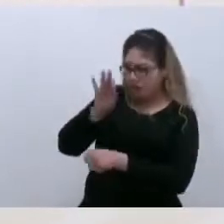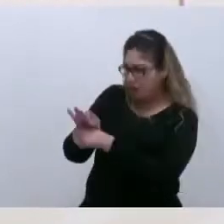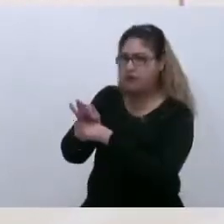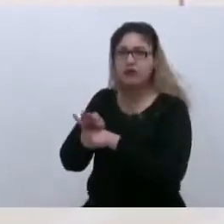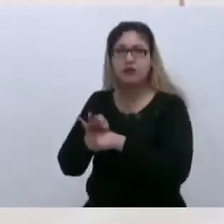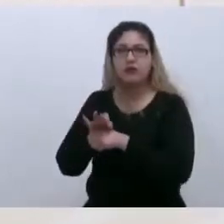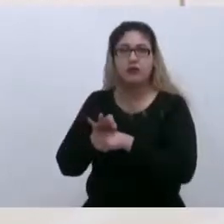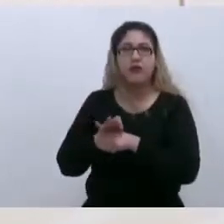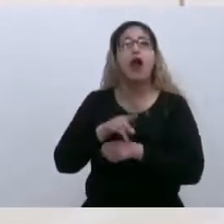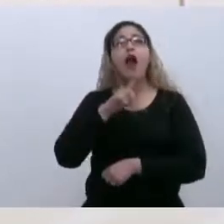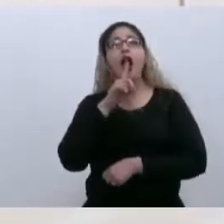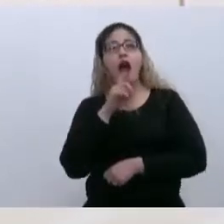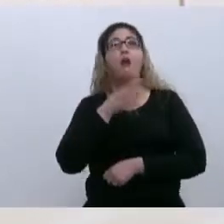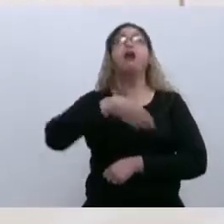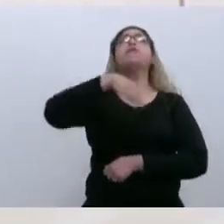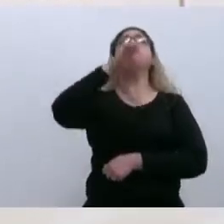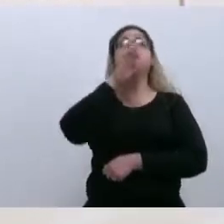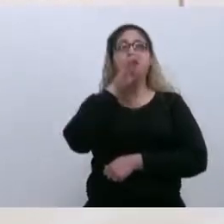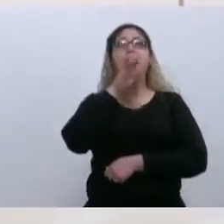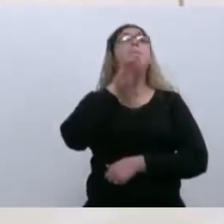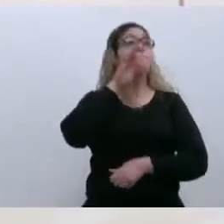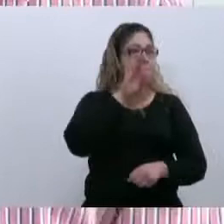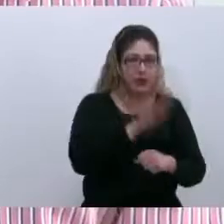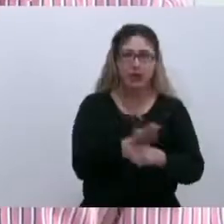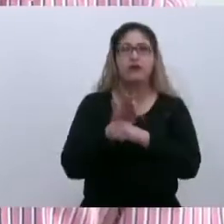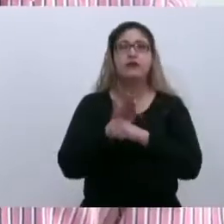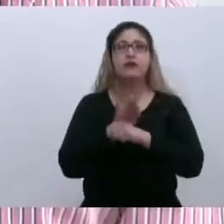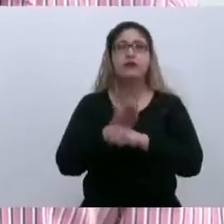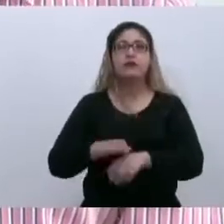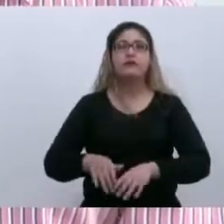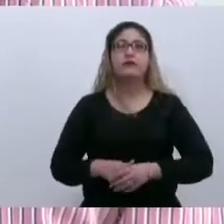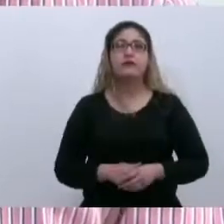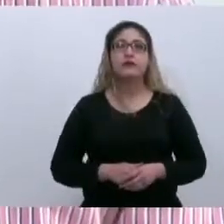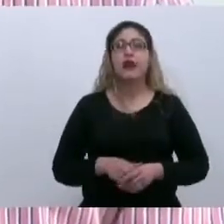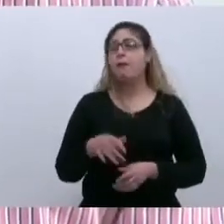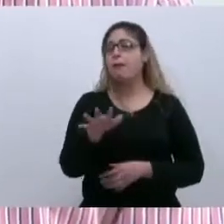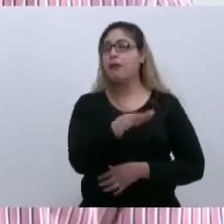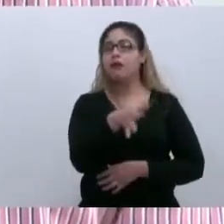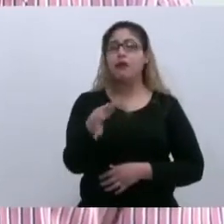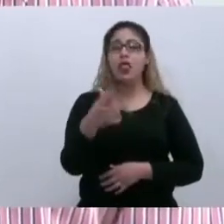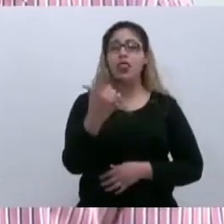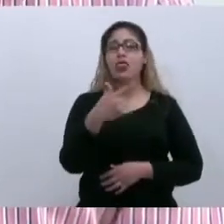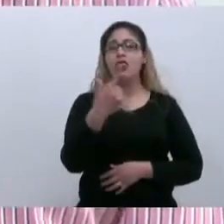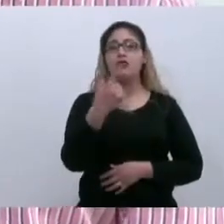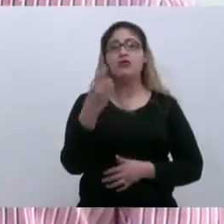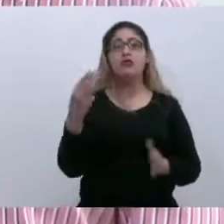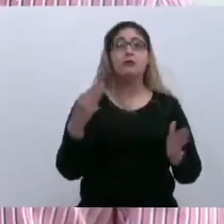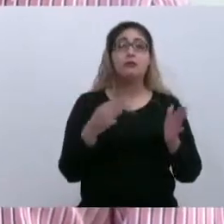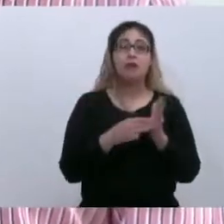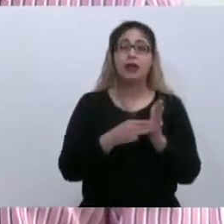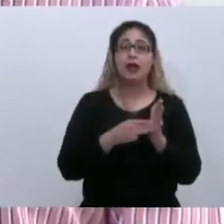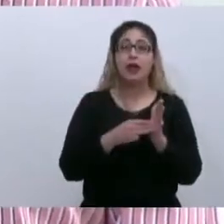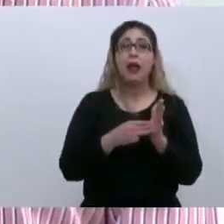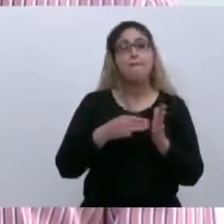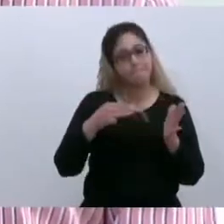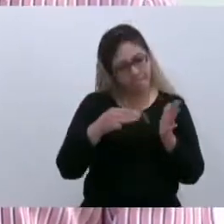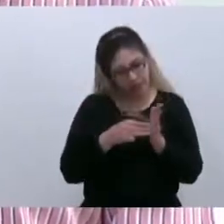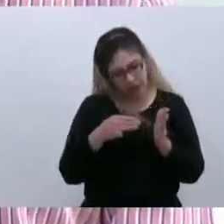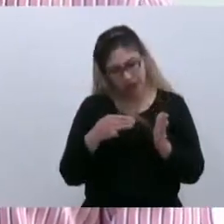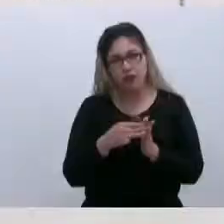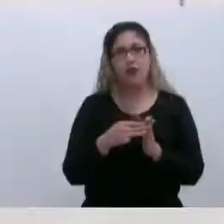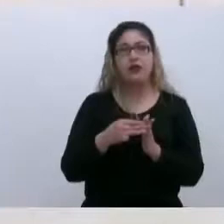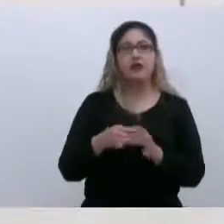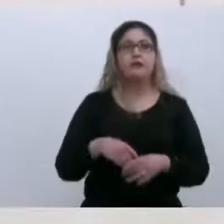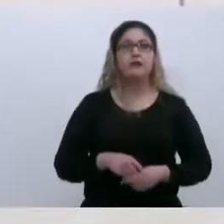agua saludable. Es una inversión de alrededor de 12 mil millones de pesos. Es un proyecto que hemos